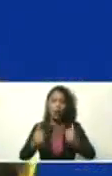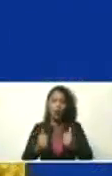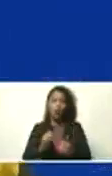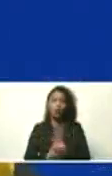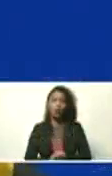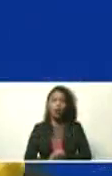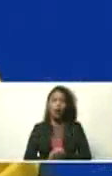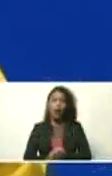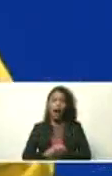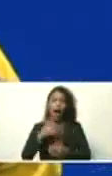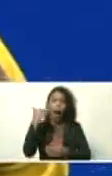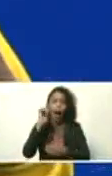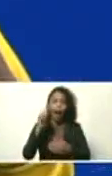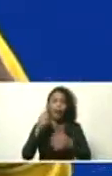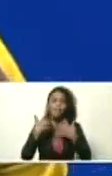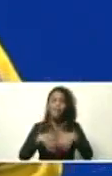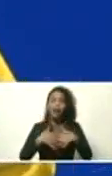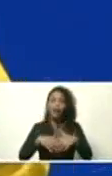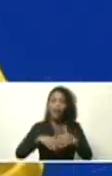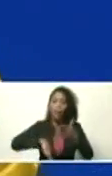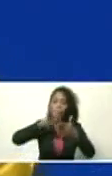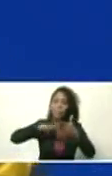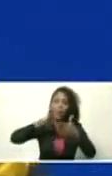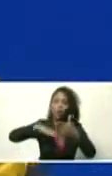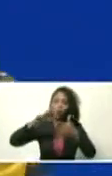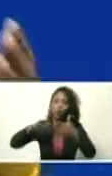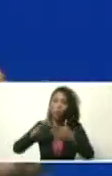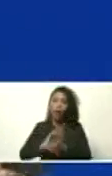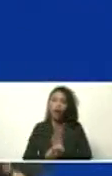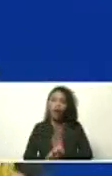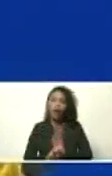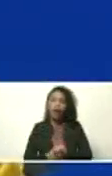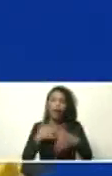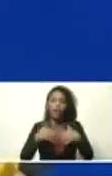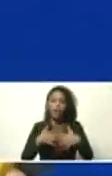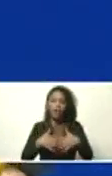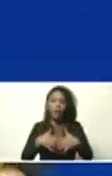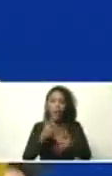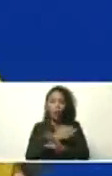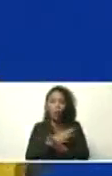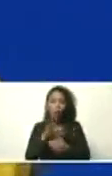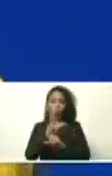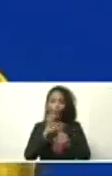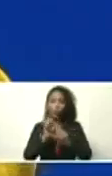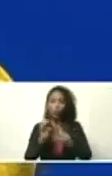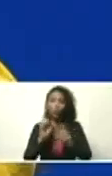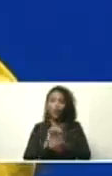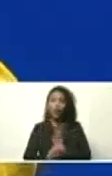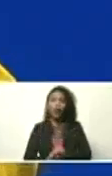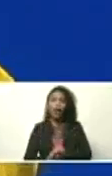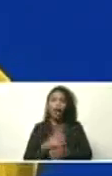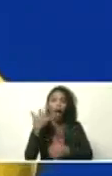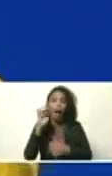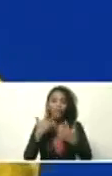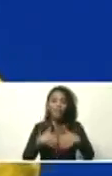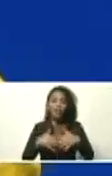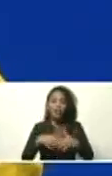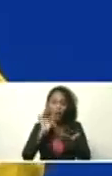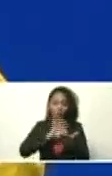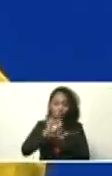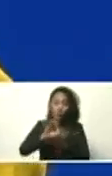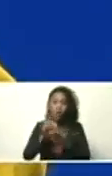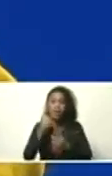de pintura, tenemos la fábrica de juegos tradicionales, la fábrica de mesa de ajedrez, de dominó y